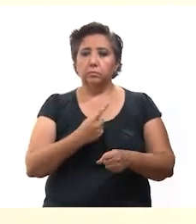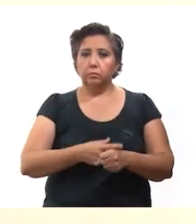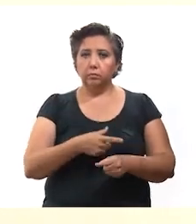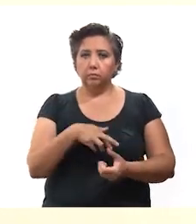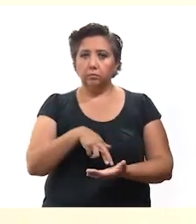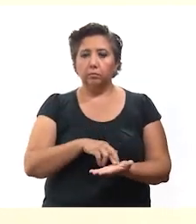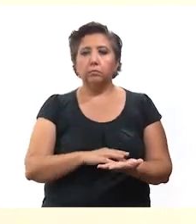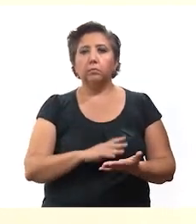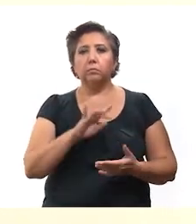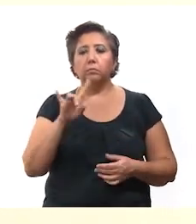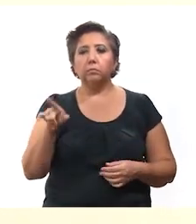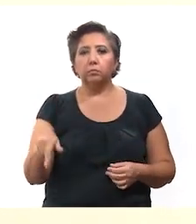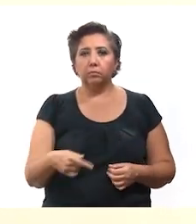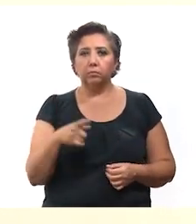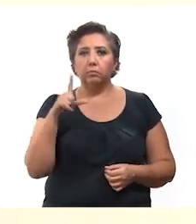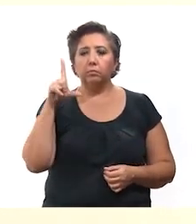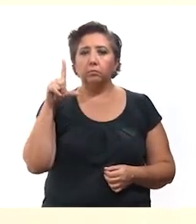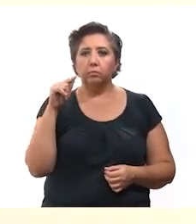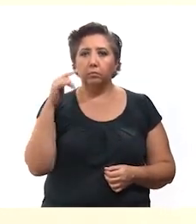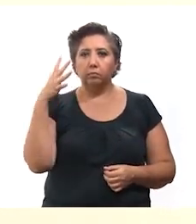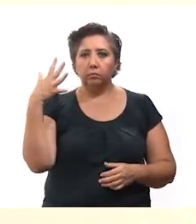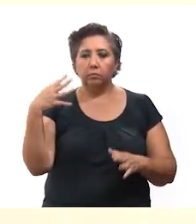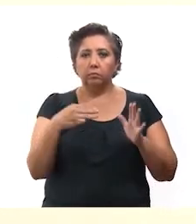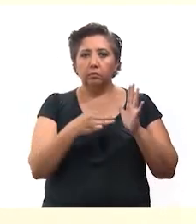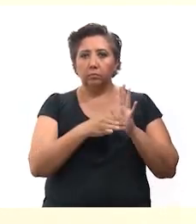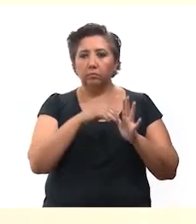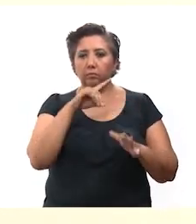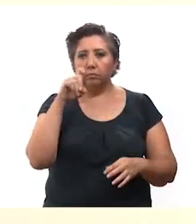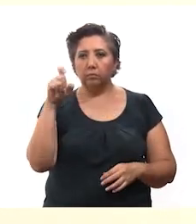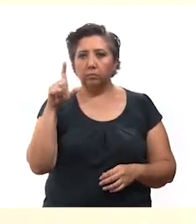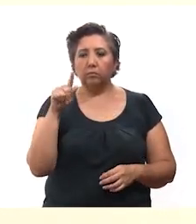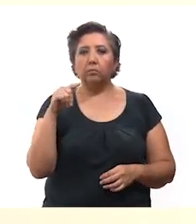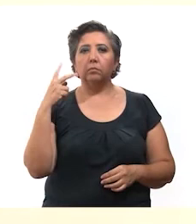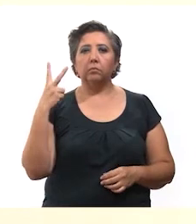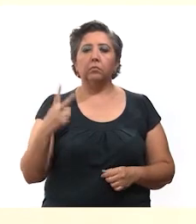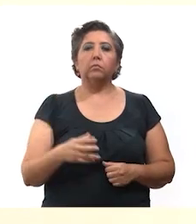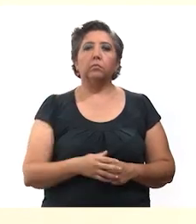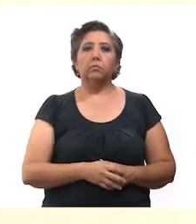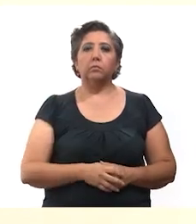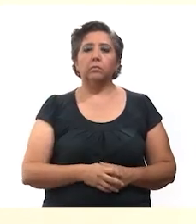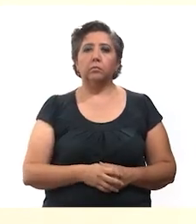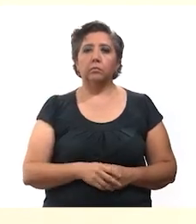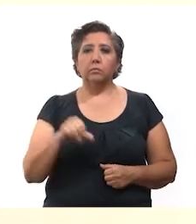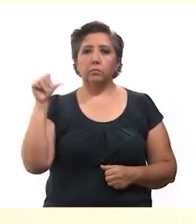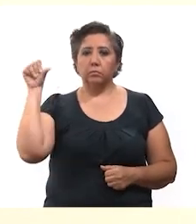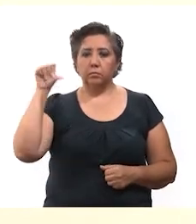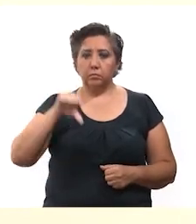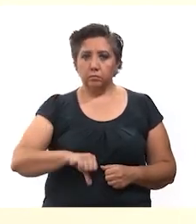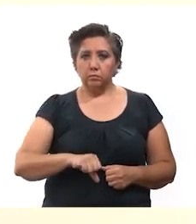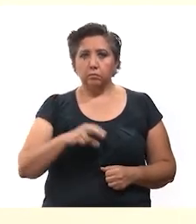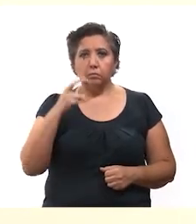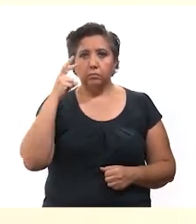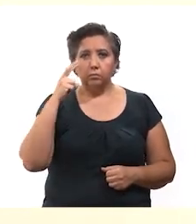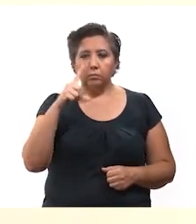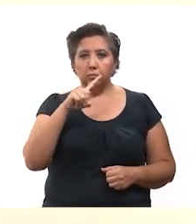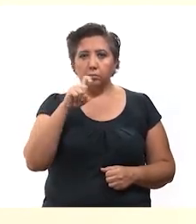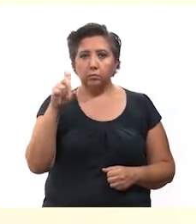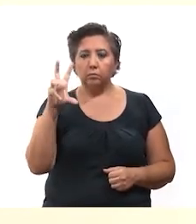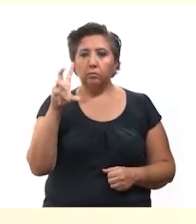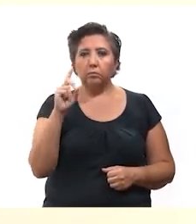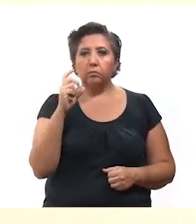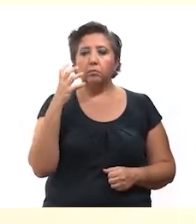no, quinientos doventa y tres juntulule tajetrutalo. Umektan kajil obyugatan, tushachia mak pakaltile kohanelo,